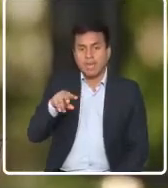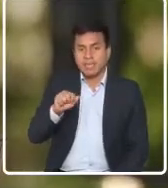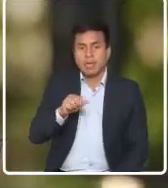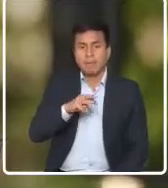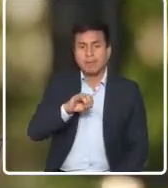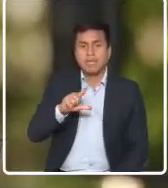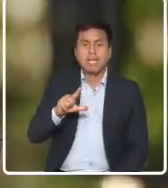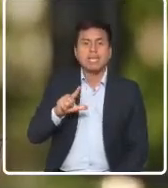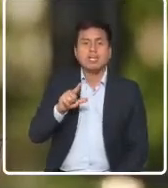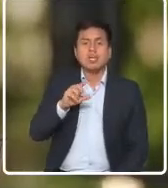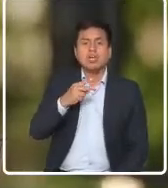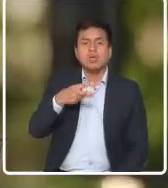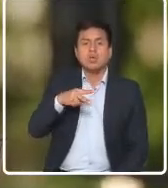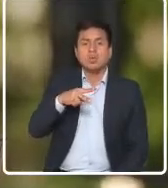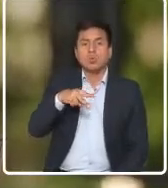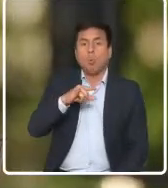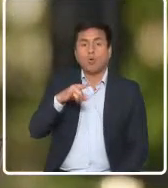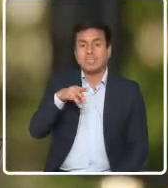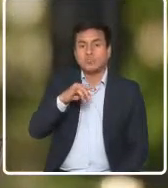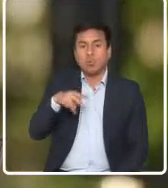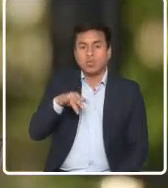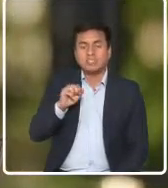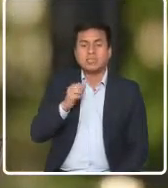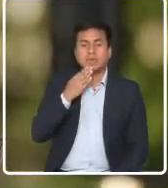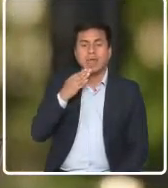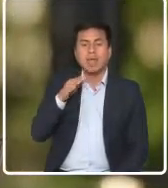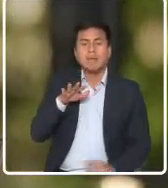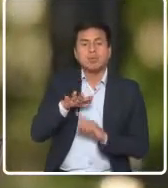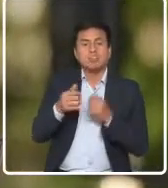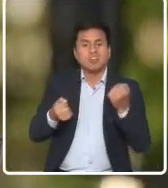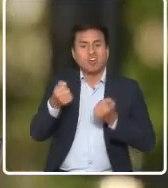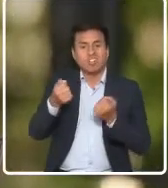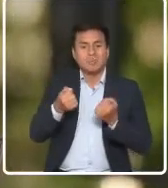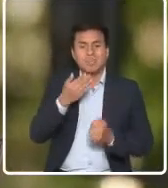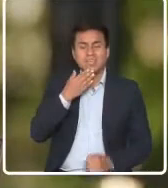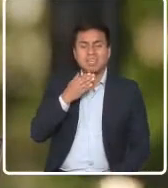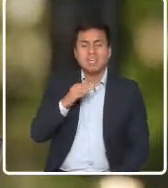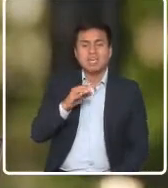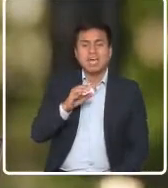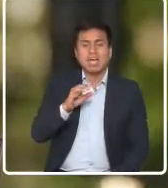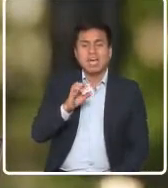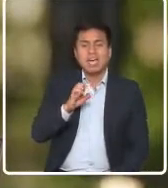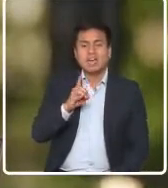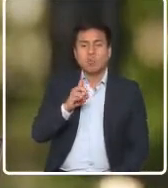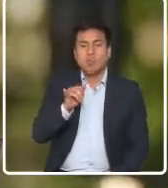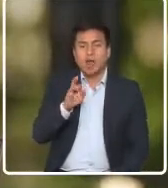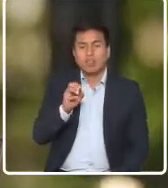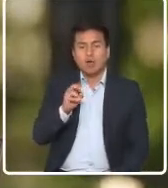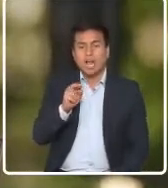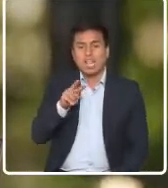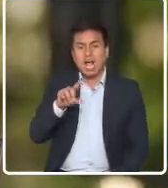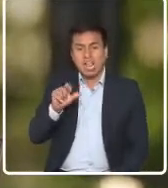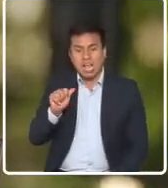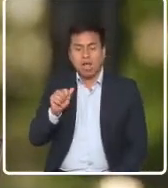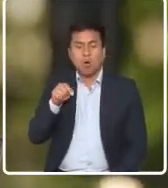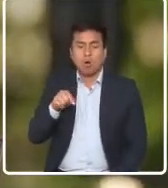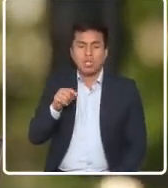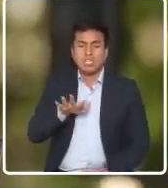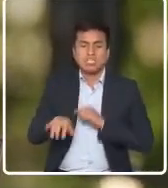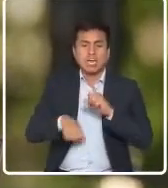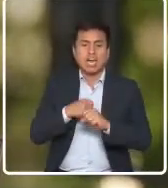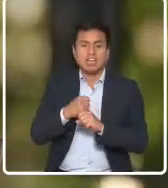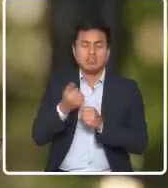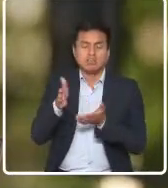Miguel Núñez Núñez y el piloto del helicóptero, Eduardo Canala, hoy, 15 años después de